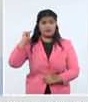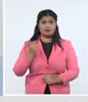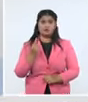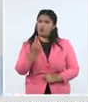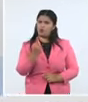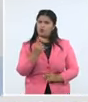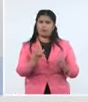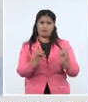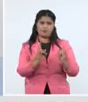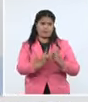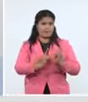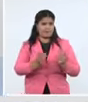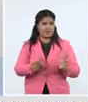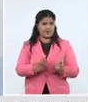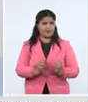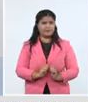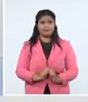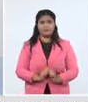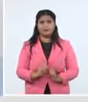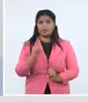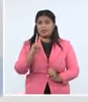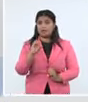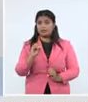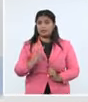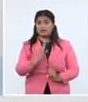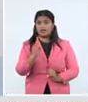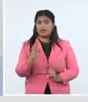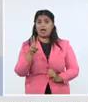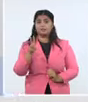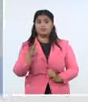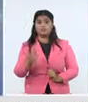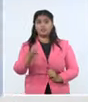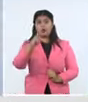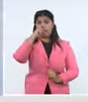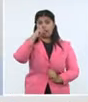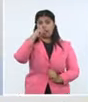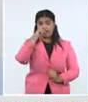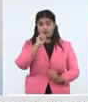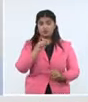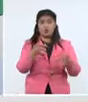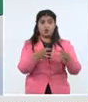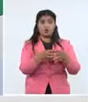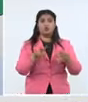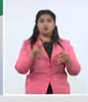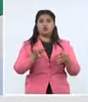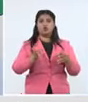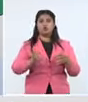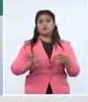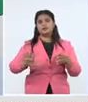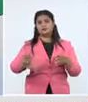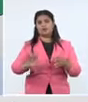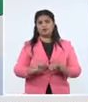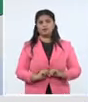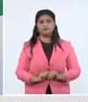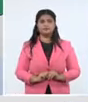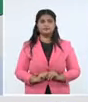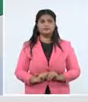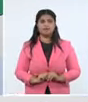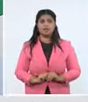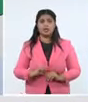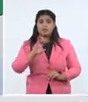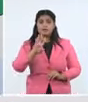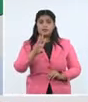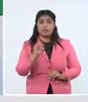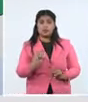nacido. De 20 a 39 años, 265, de 40 a 59,